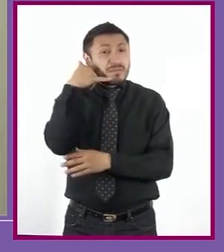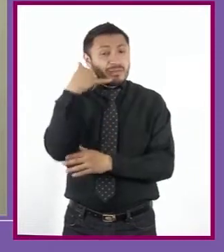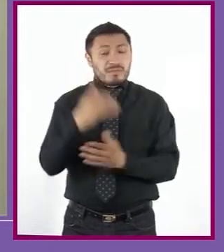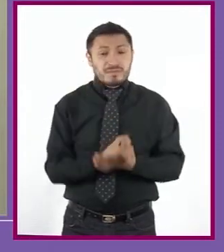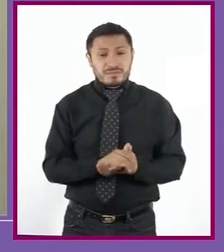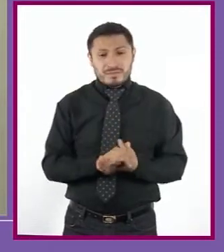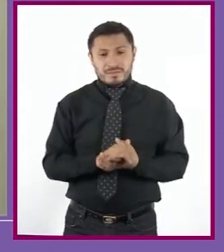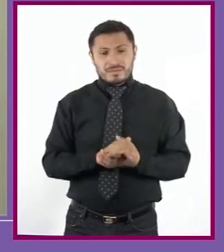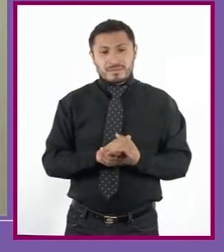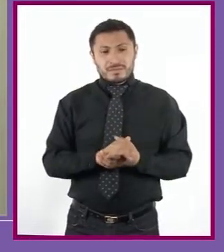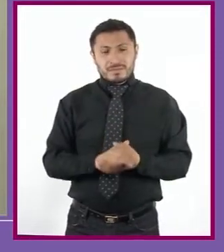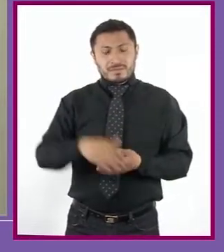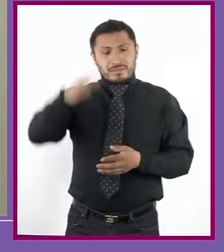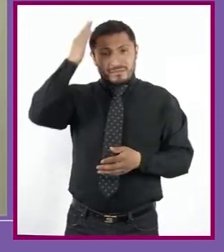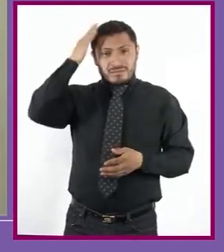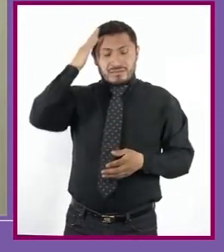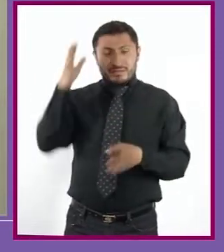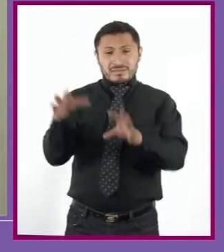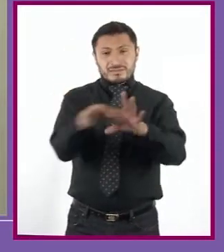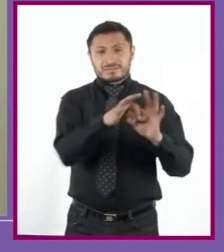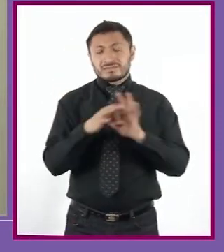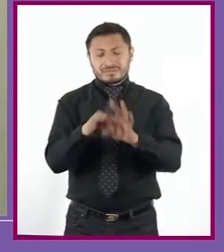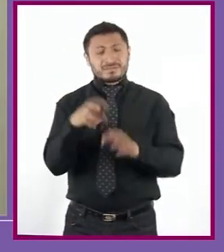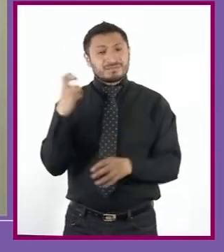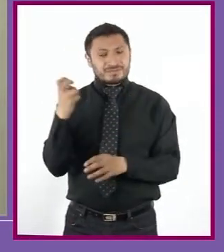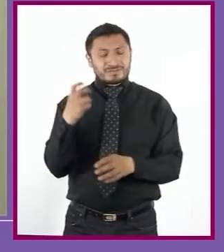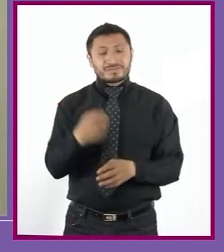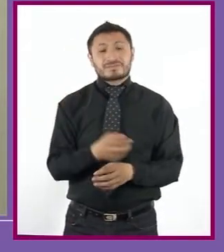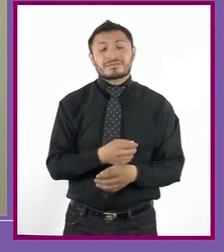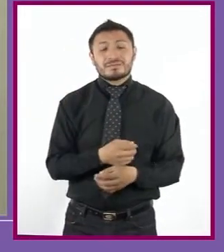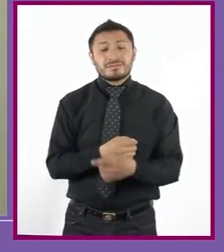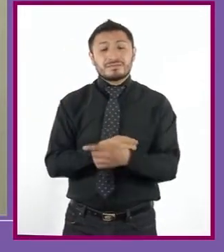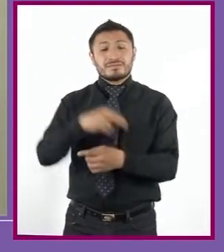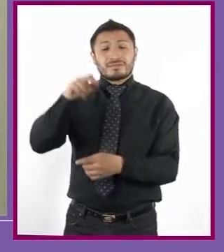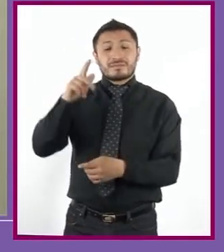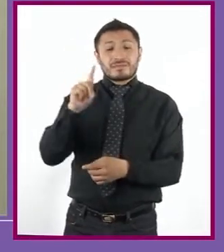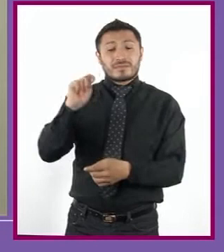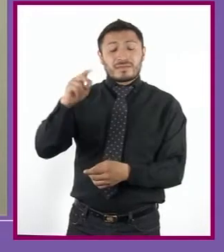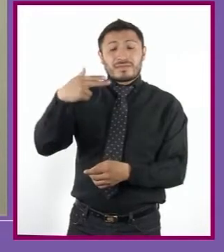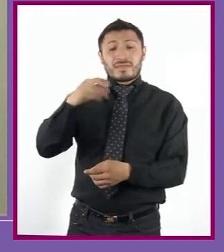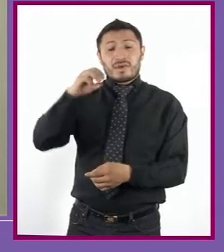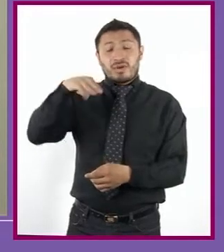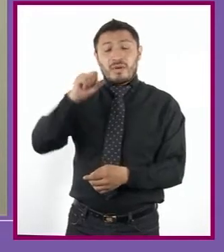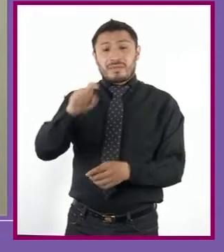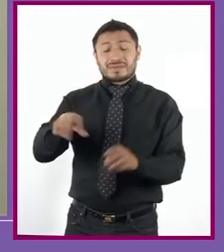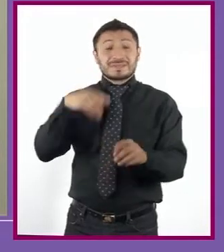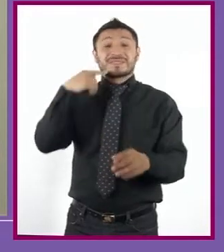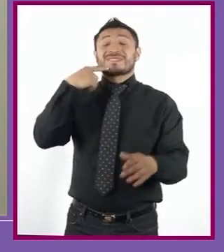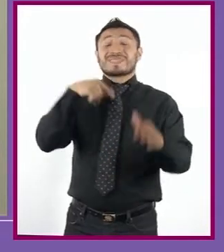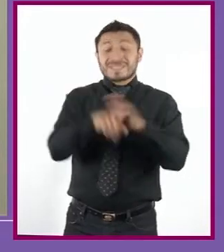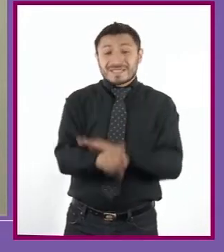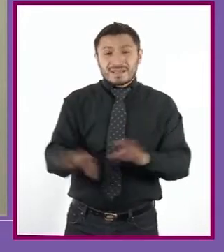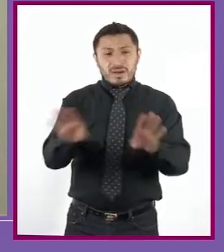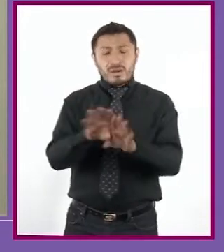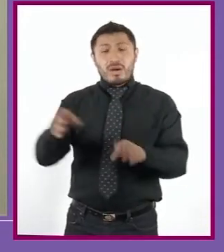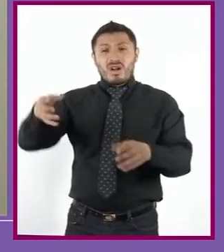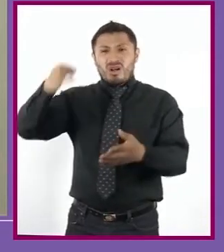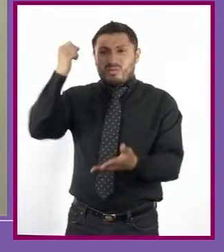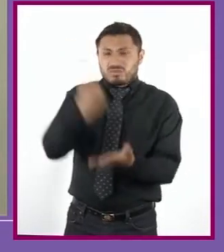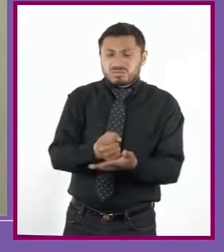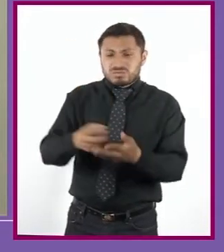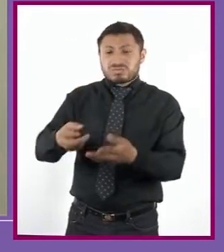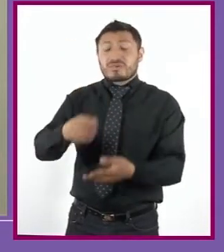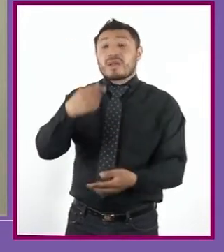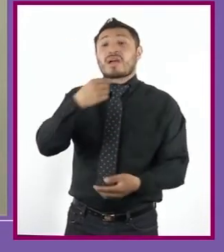móviles. El líder de la Unión de Patriotas Congoleños, Tomás Lubanga, fue acusado por el reclutamiento forzado de menores